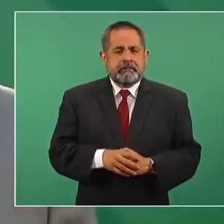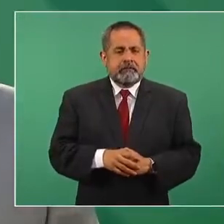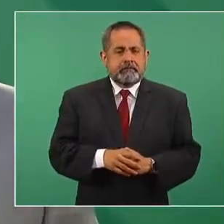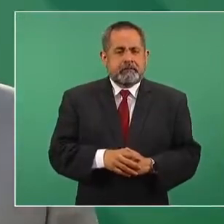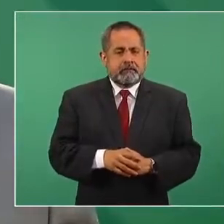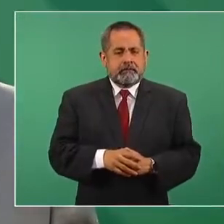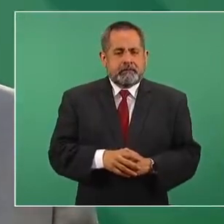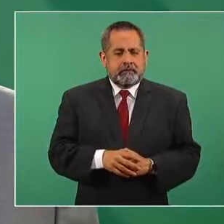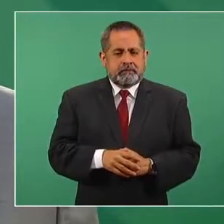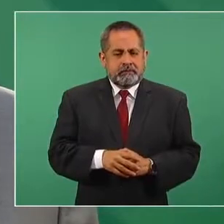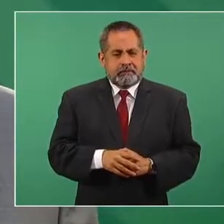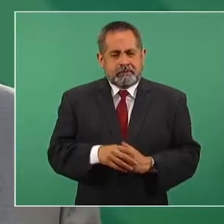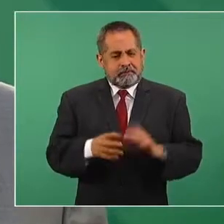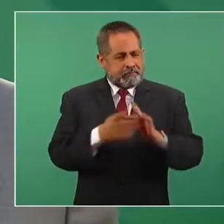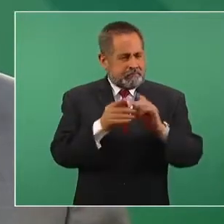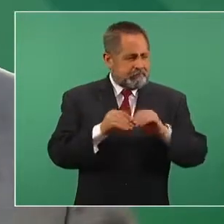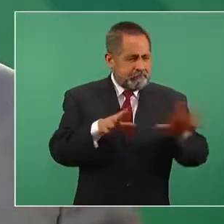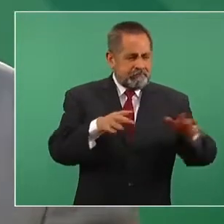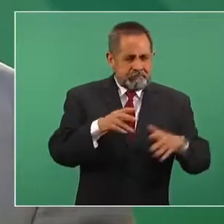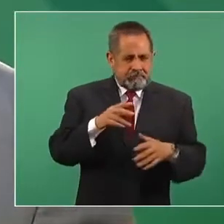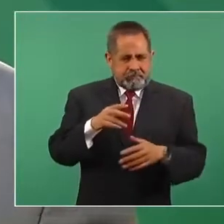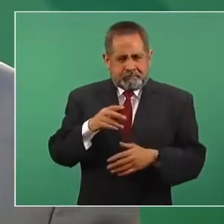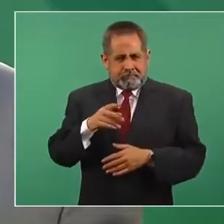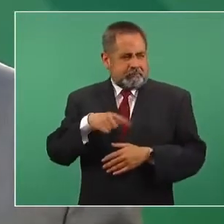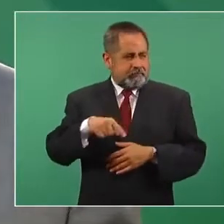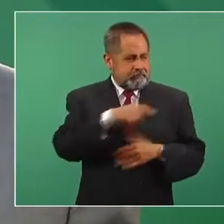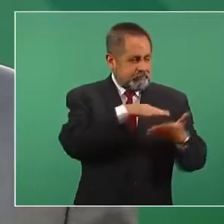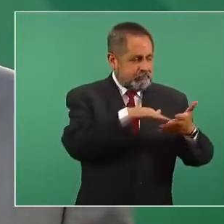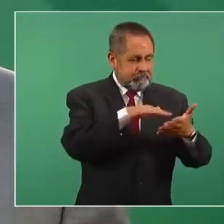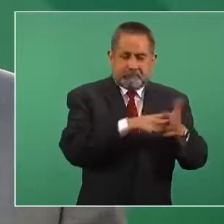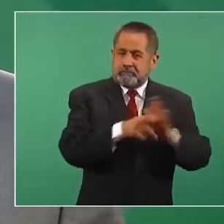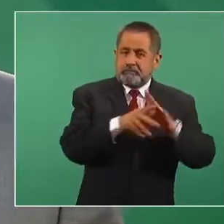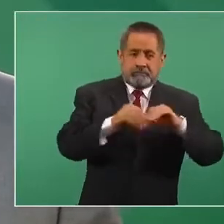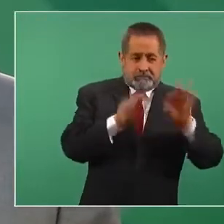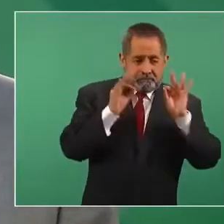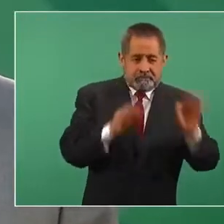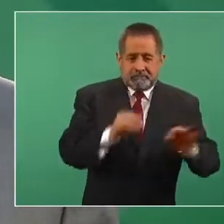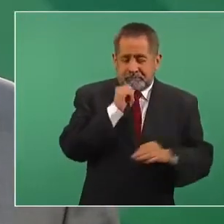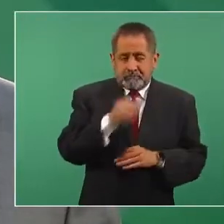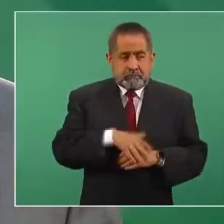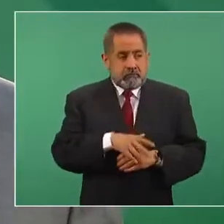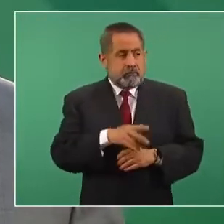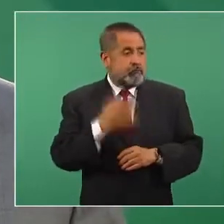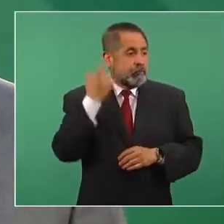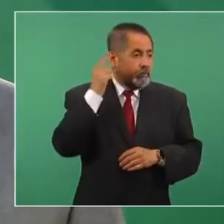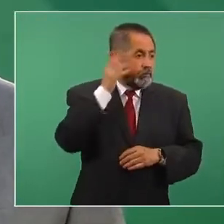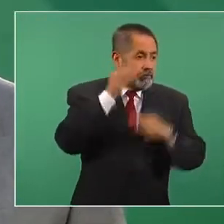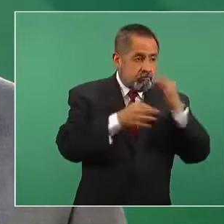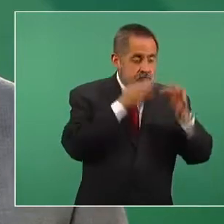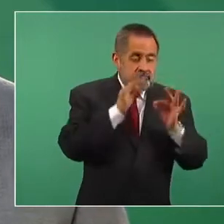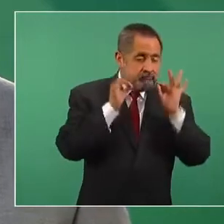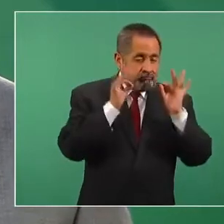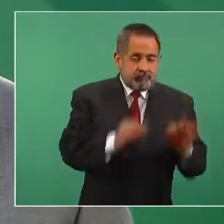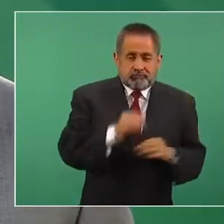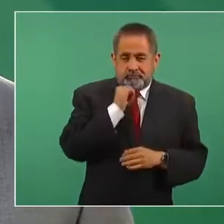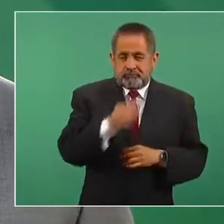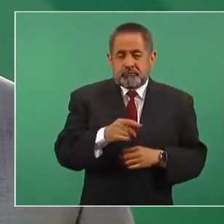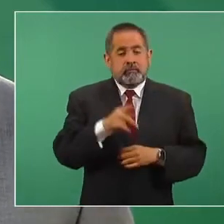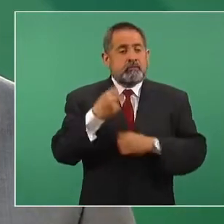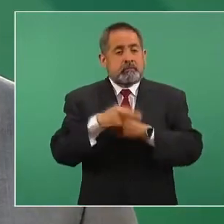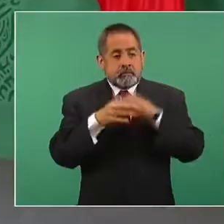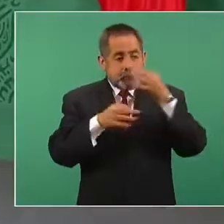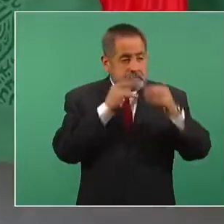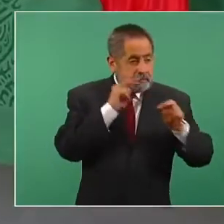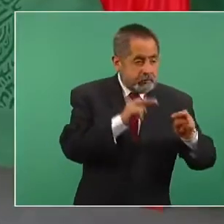no se va a leer en ningún periódico, por lo que estamos viendo, ¿no? Ni lo vamos a escuchar en la radio, ni lo vamos a ver en la